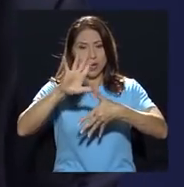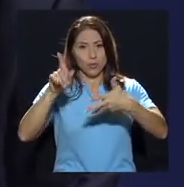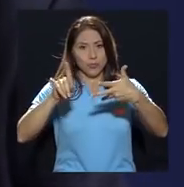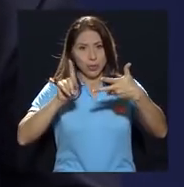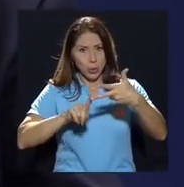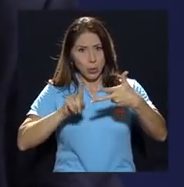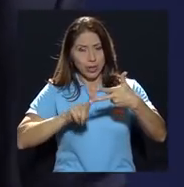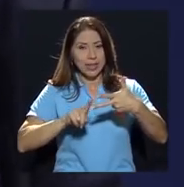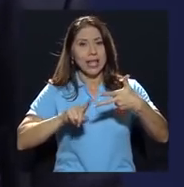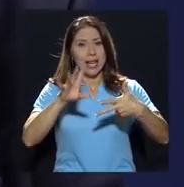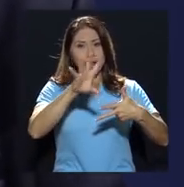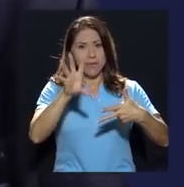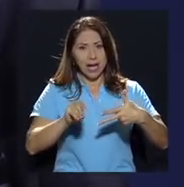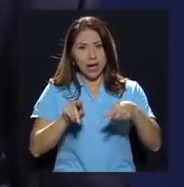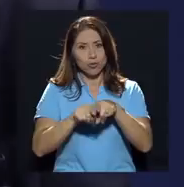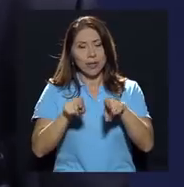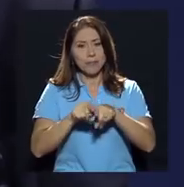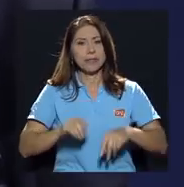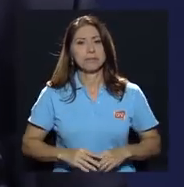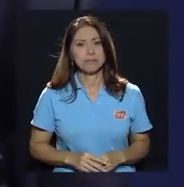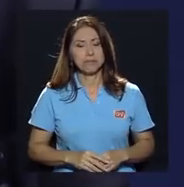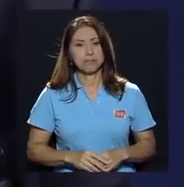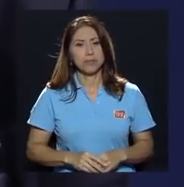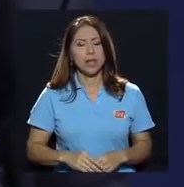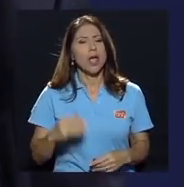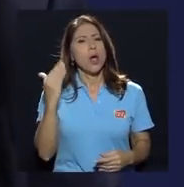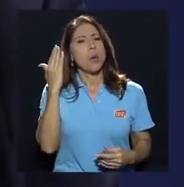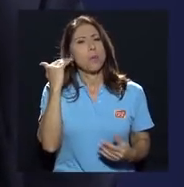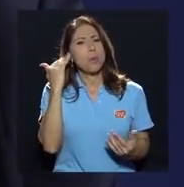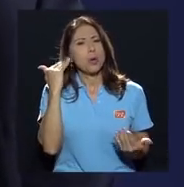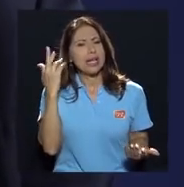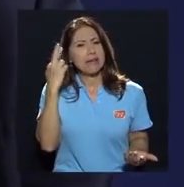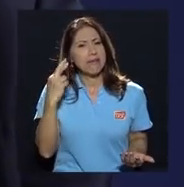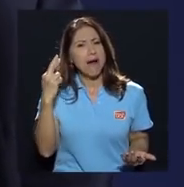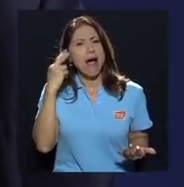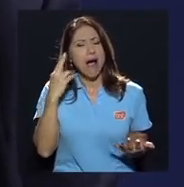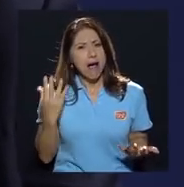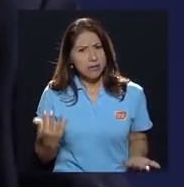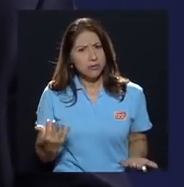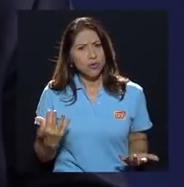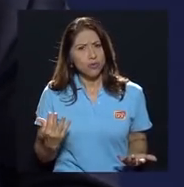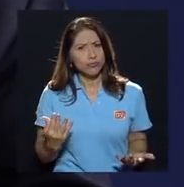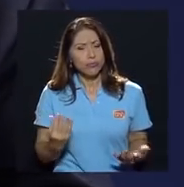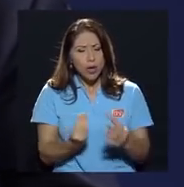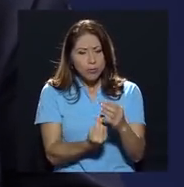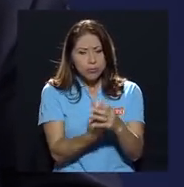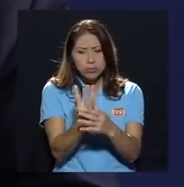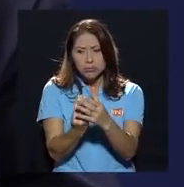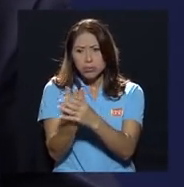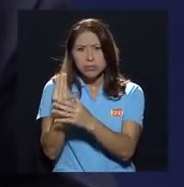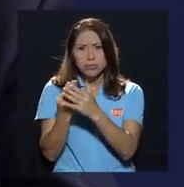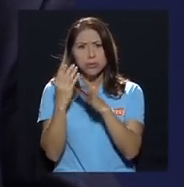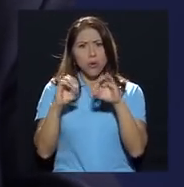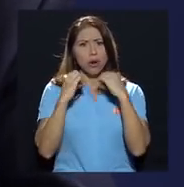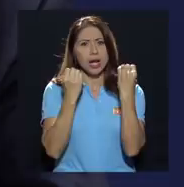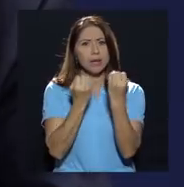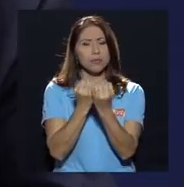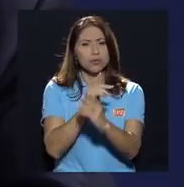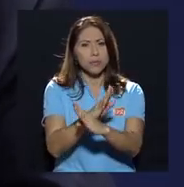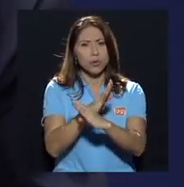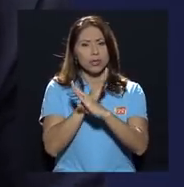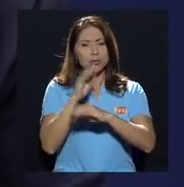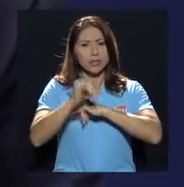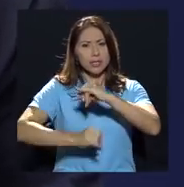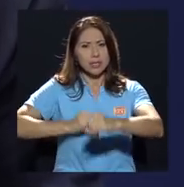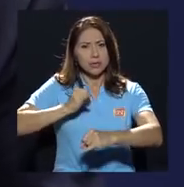americano y hoy en día existe también el africano por qué razón se crean estos órganos de protección